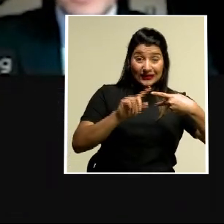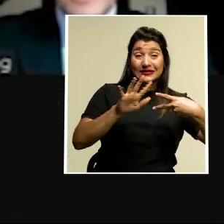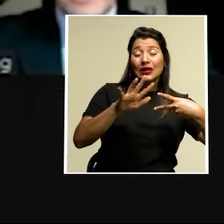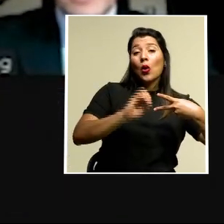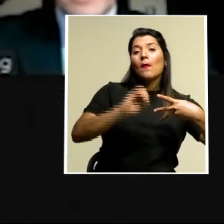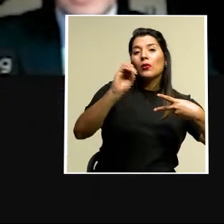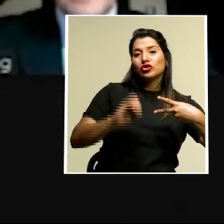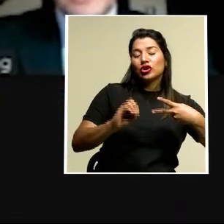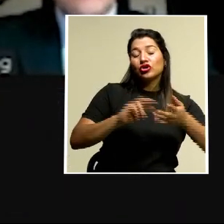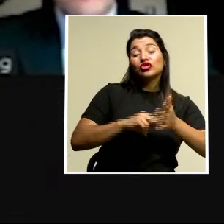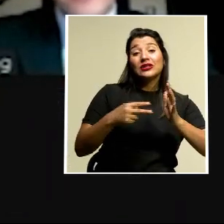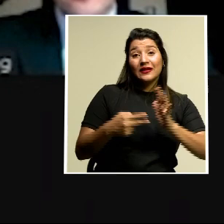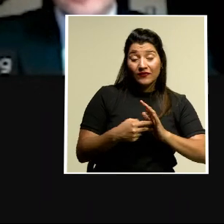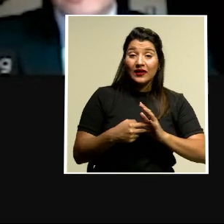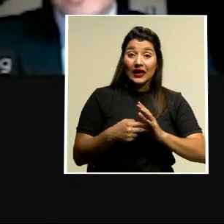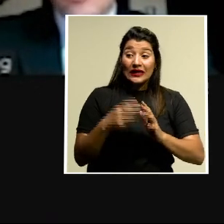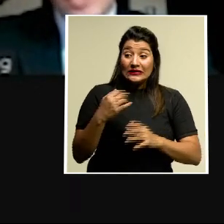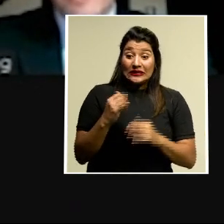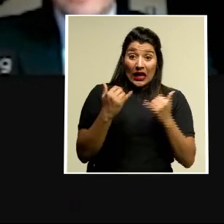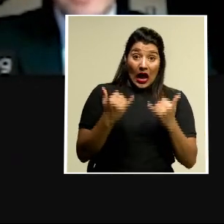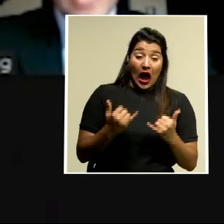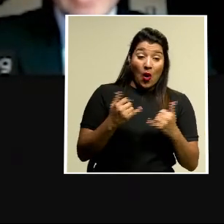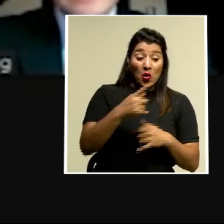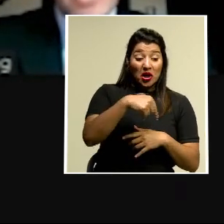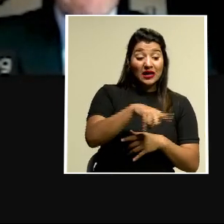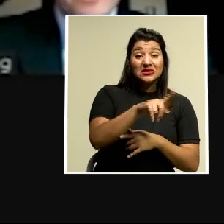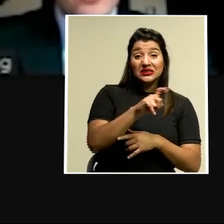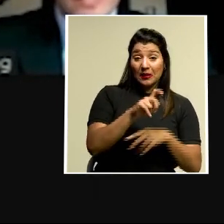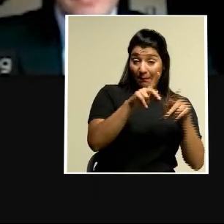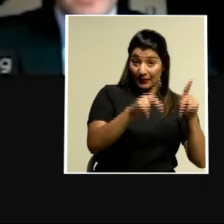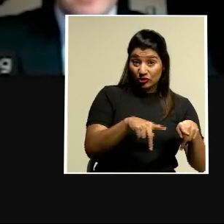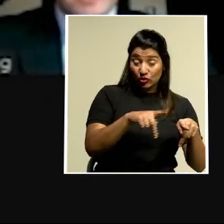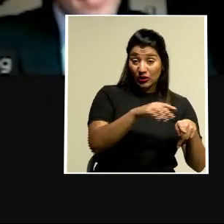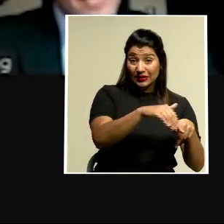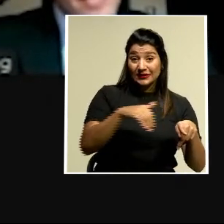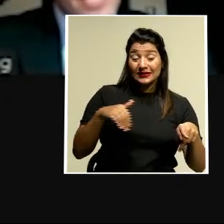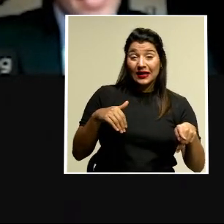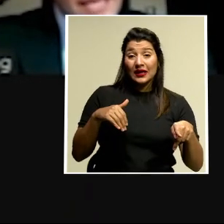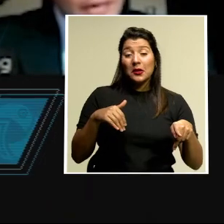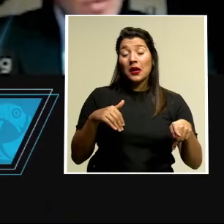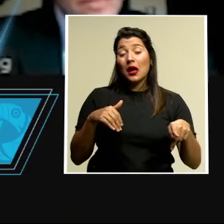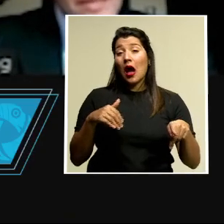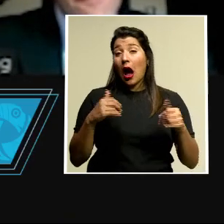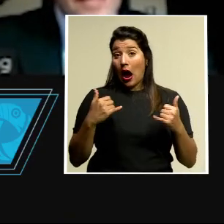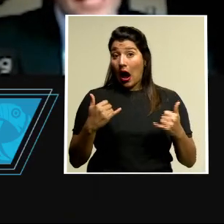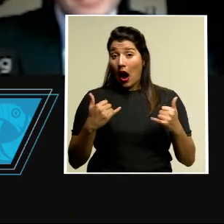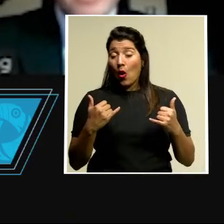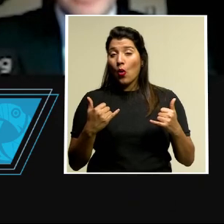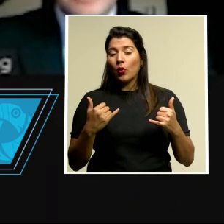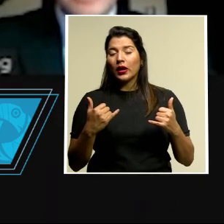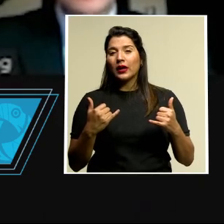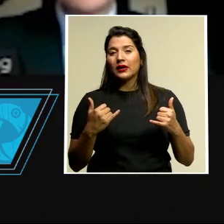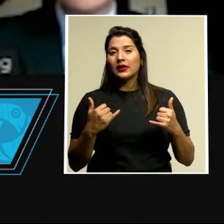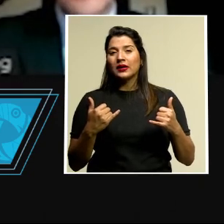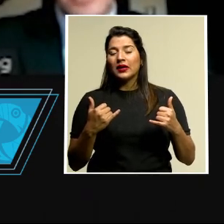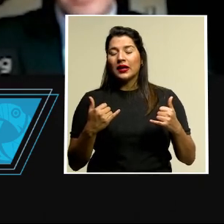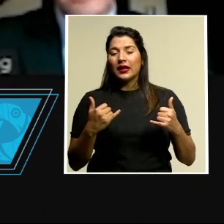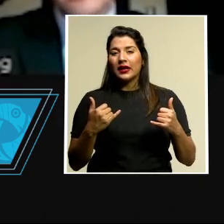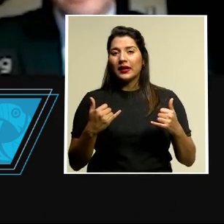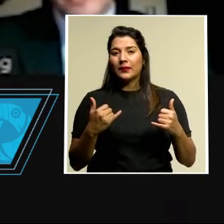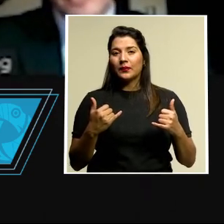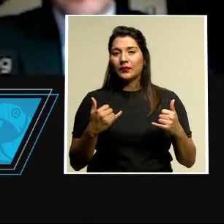posibles escenarios. Ambos podrían aún más en urgencia la demanda de servicios hospitalarios, que se mantiene alta. El primer